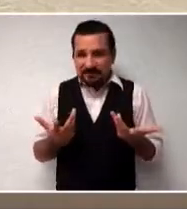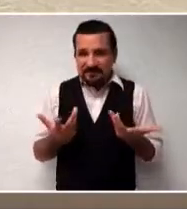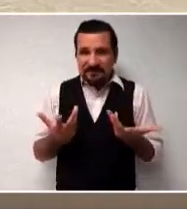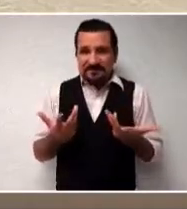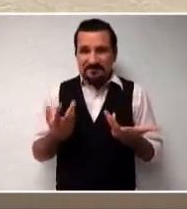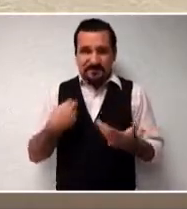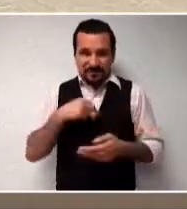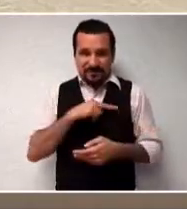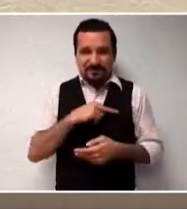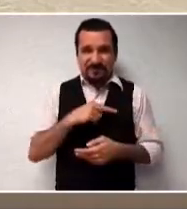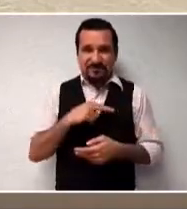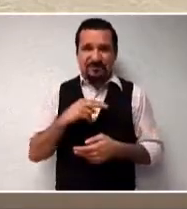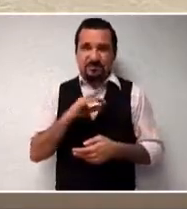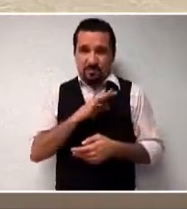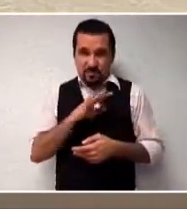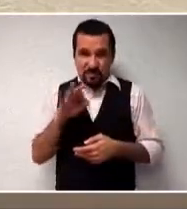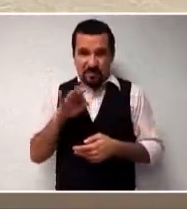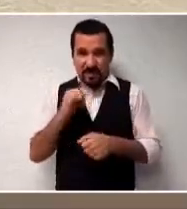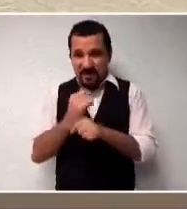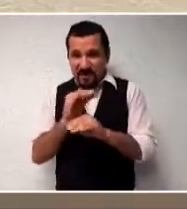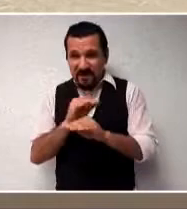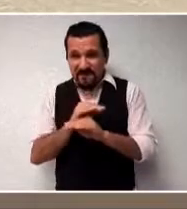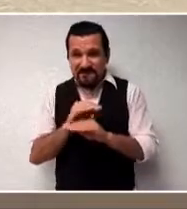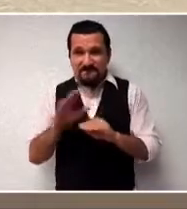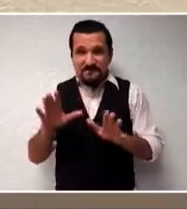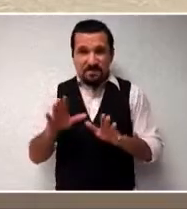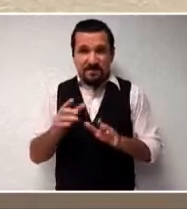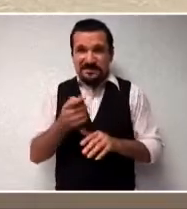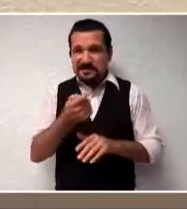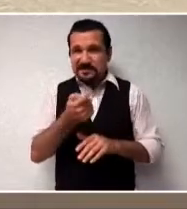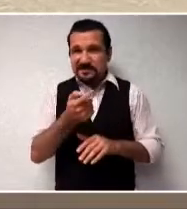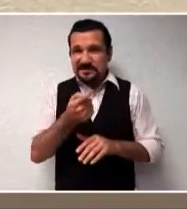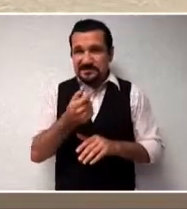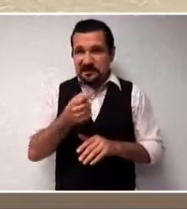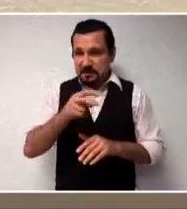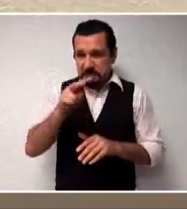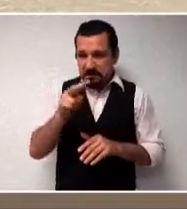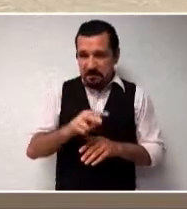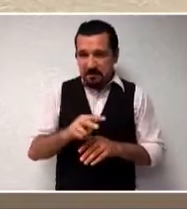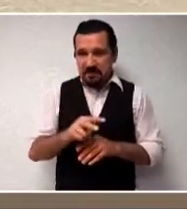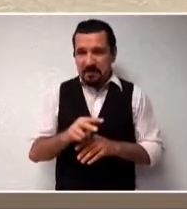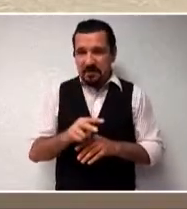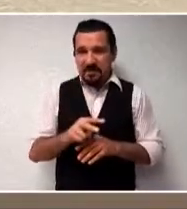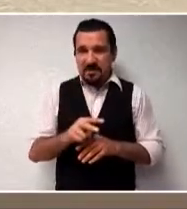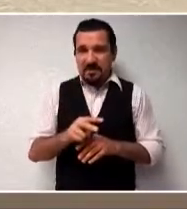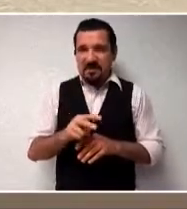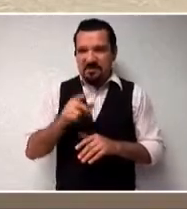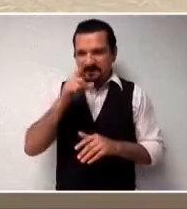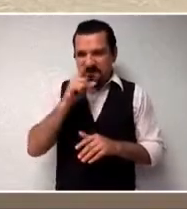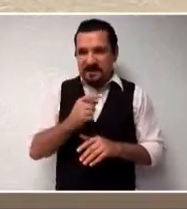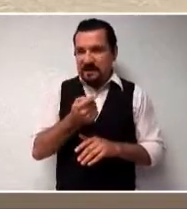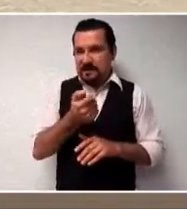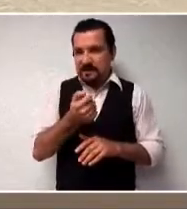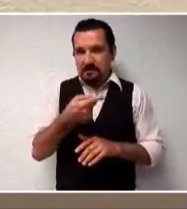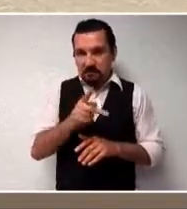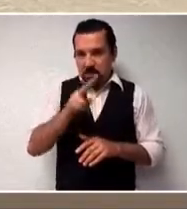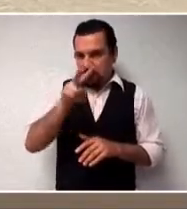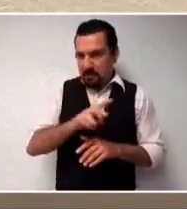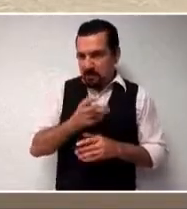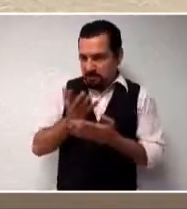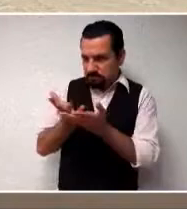podríamos estar dando una información que no es en tiempo real pero créanlo que todas las